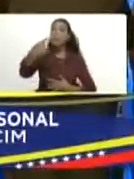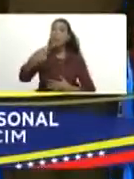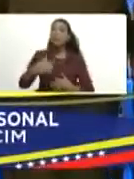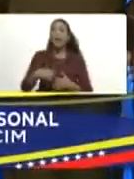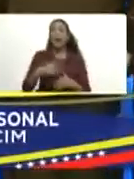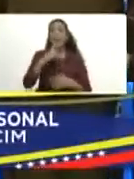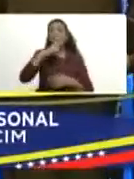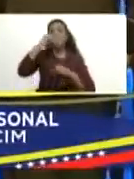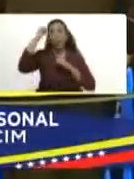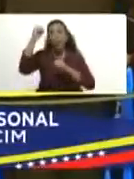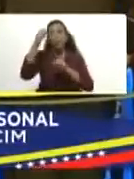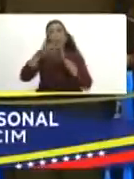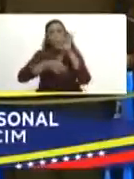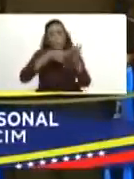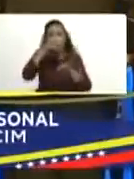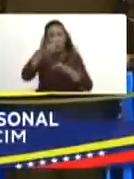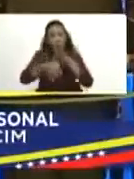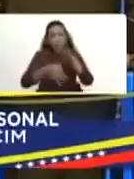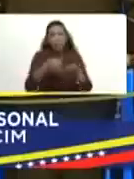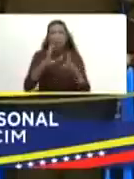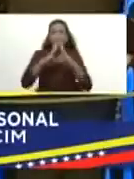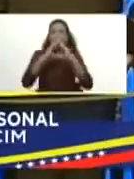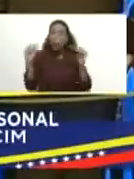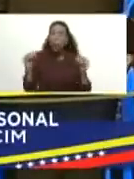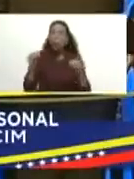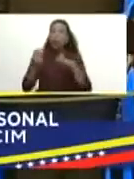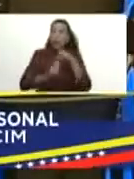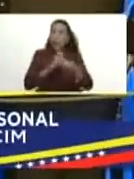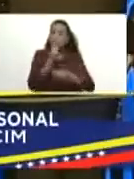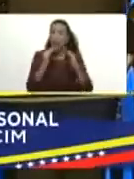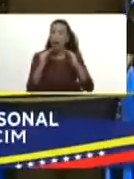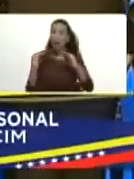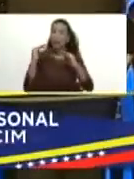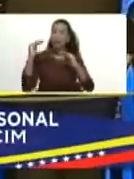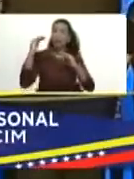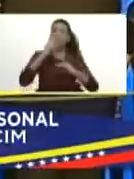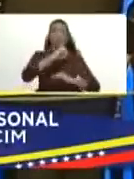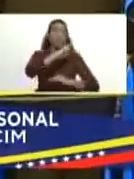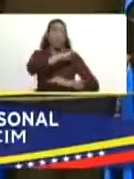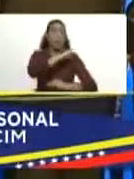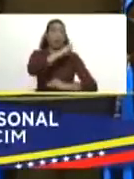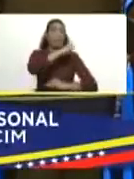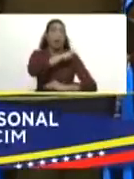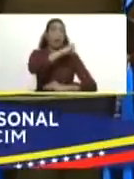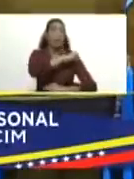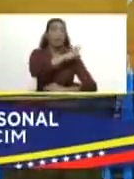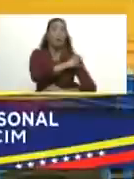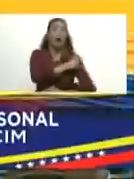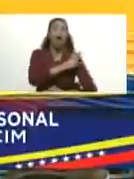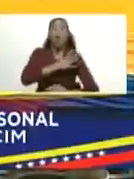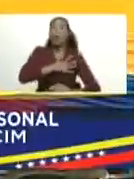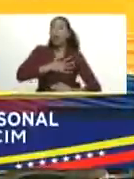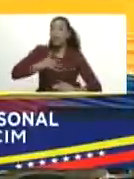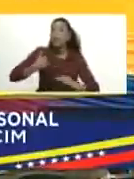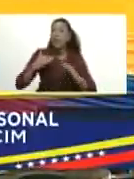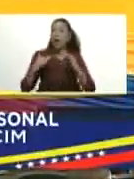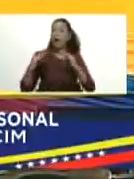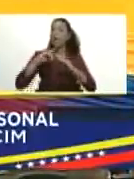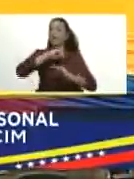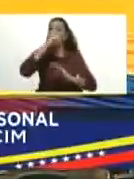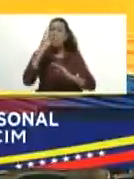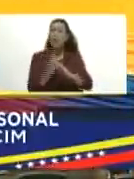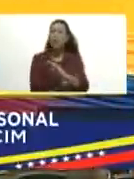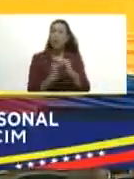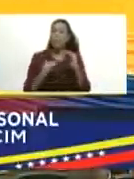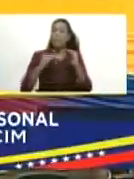en jefe Nicolás Maduro Moros, de todos los que ascienden en este momento, es lo que deseo que se fortalezca. Chávez vive,